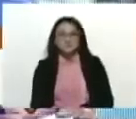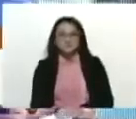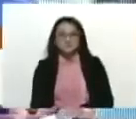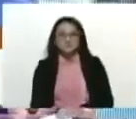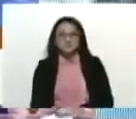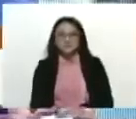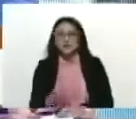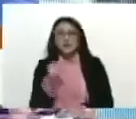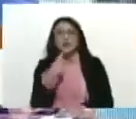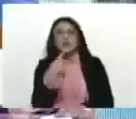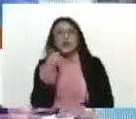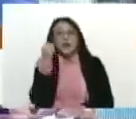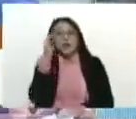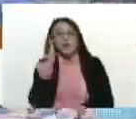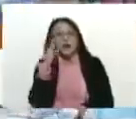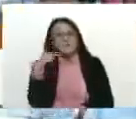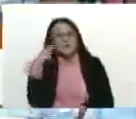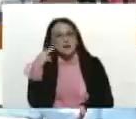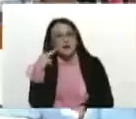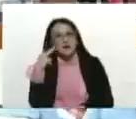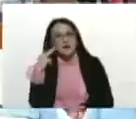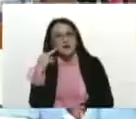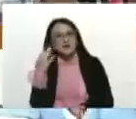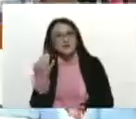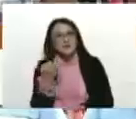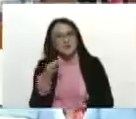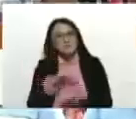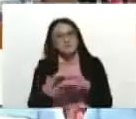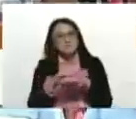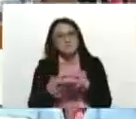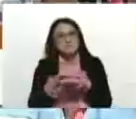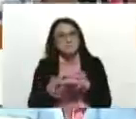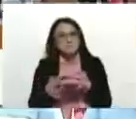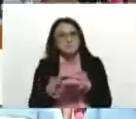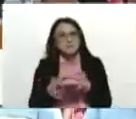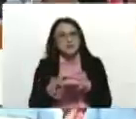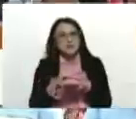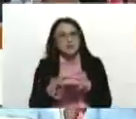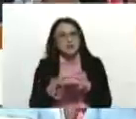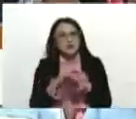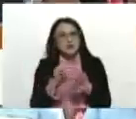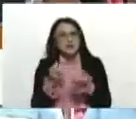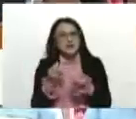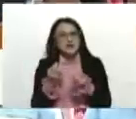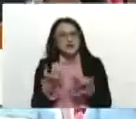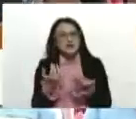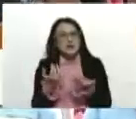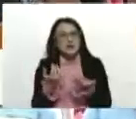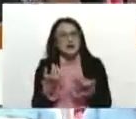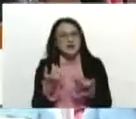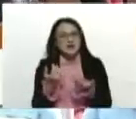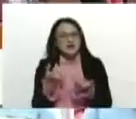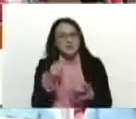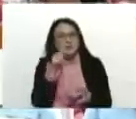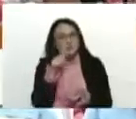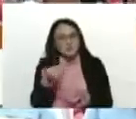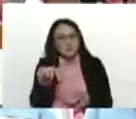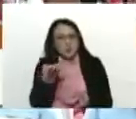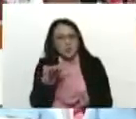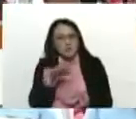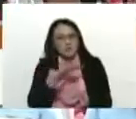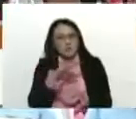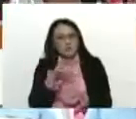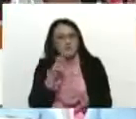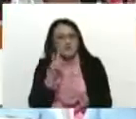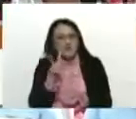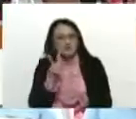no le dijeron Obama en verdad Perdonen esta expresión De qué está hecho el pueblo de Venezuela de que